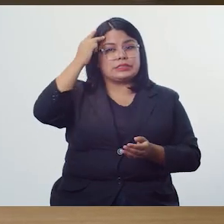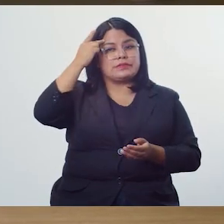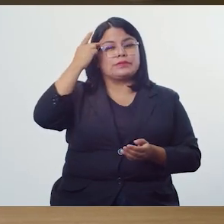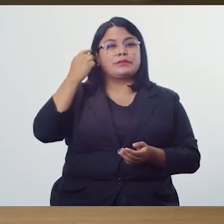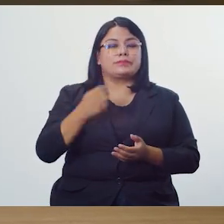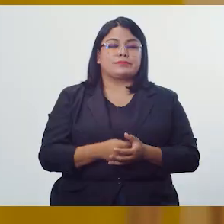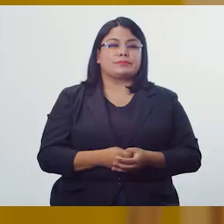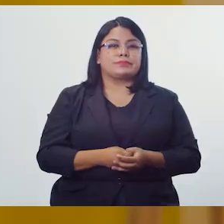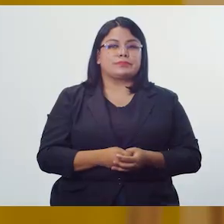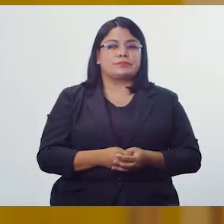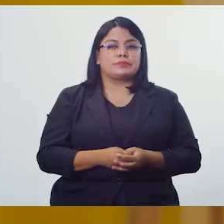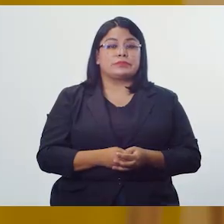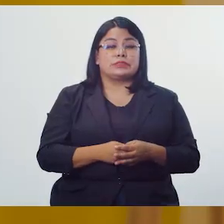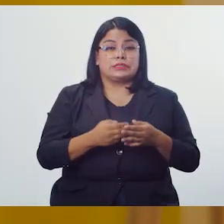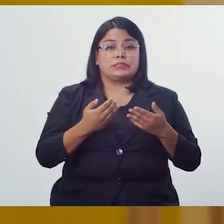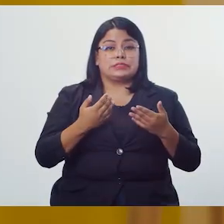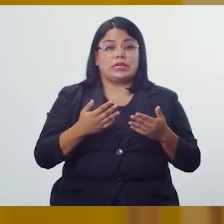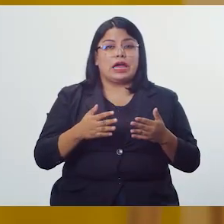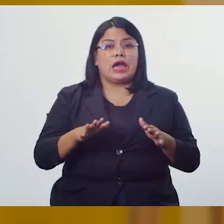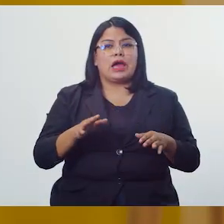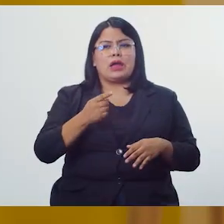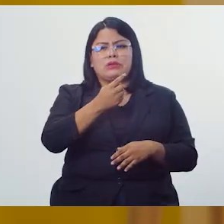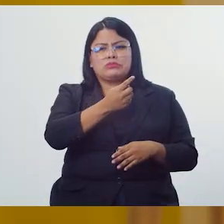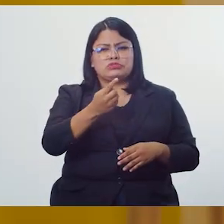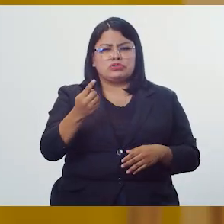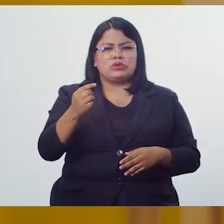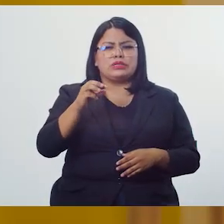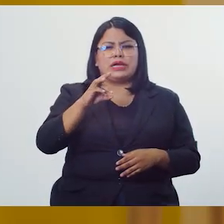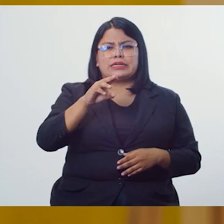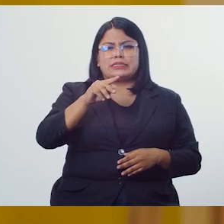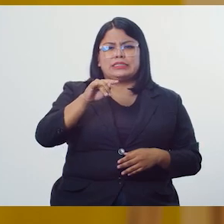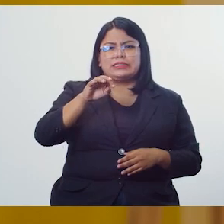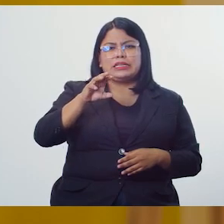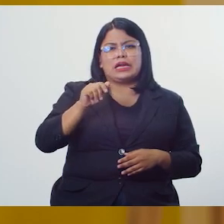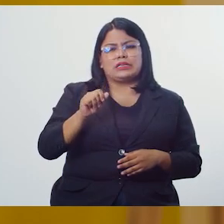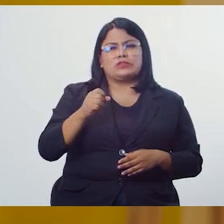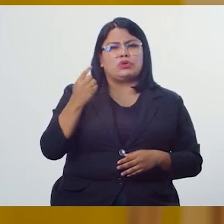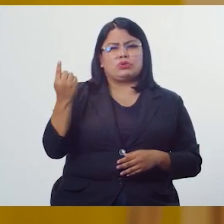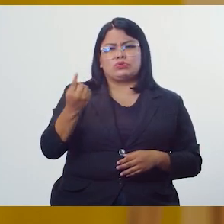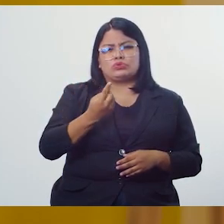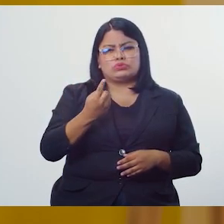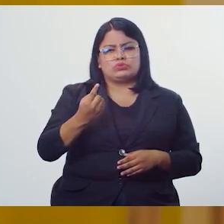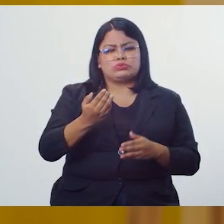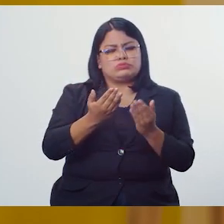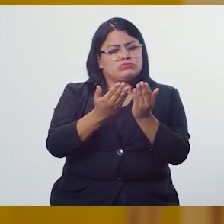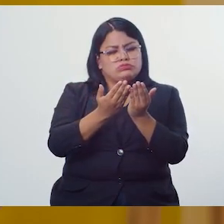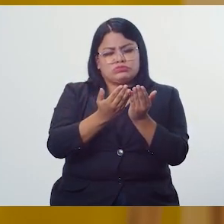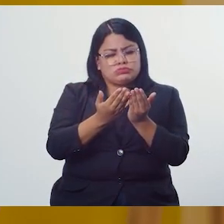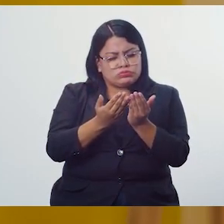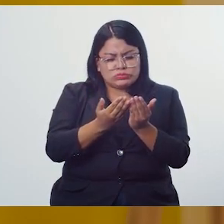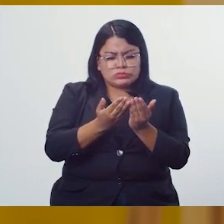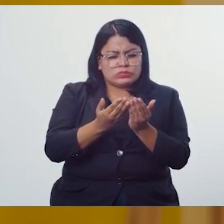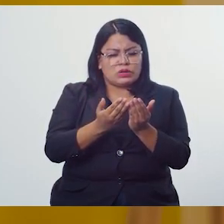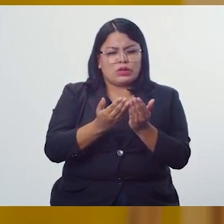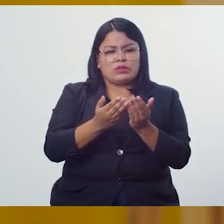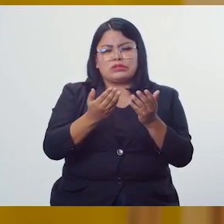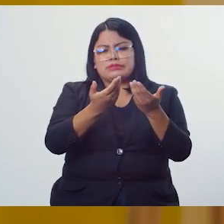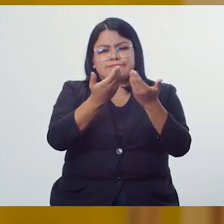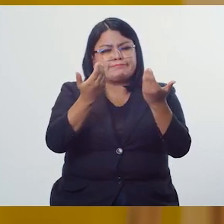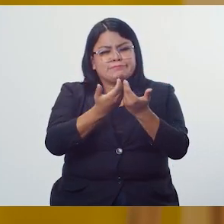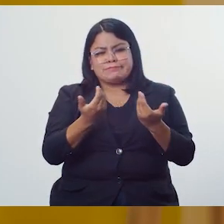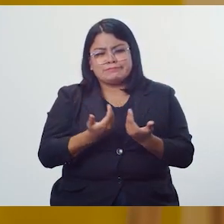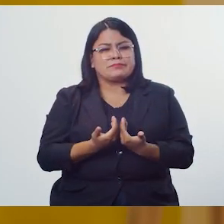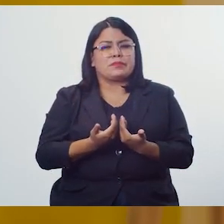significativo, que lleva a lectores críticos, no solamente a lectores que decodifican o